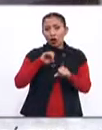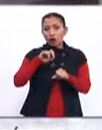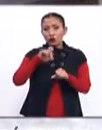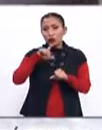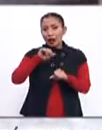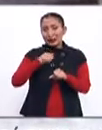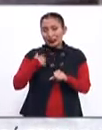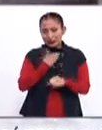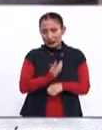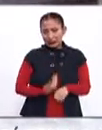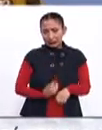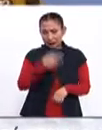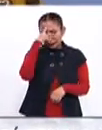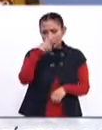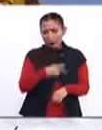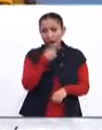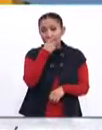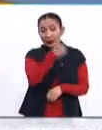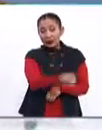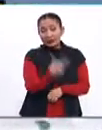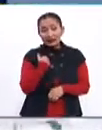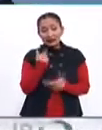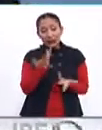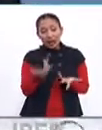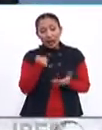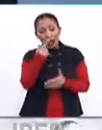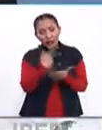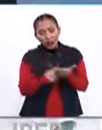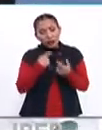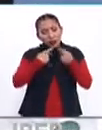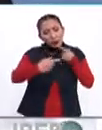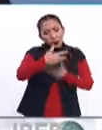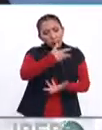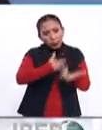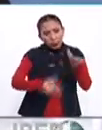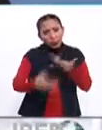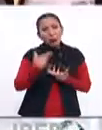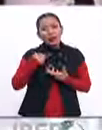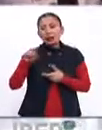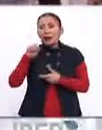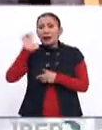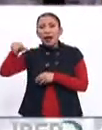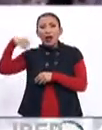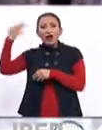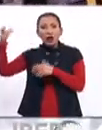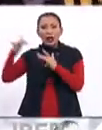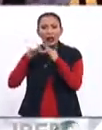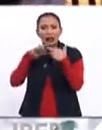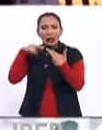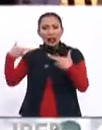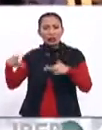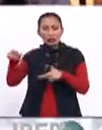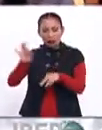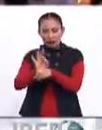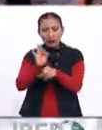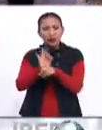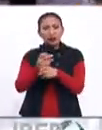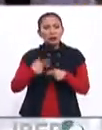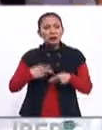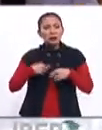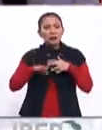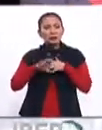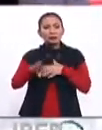cónsules, el mandatario mexicano aseguró que la política interna es lo que da sustento a la política exterior y pidió defender los derechos